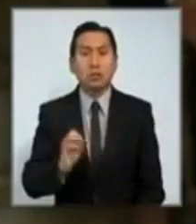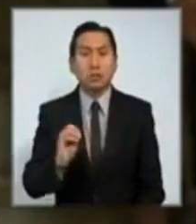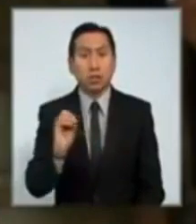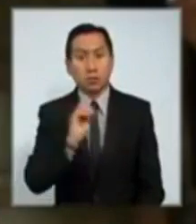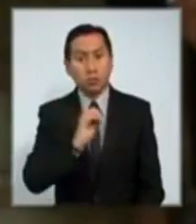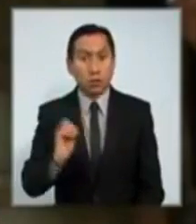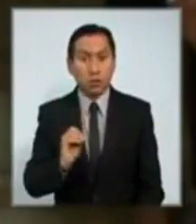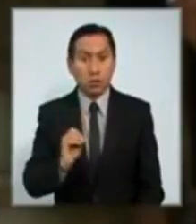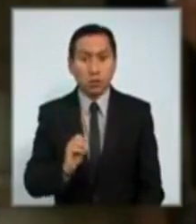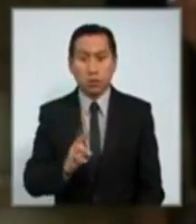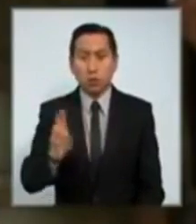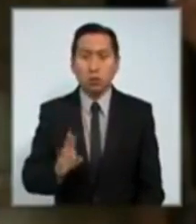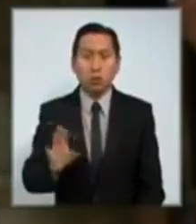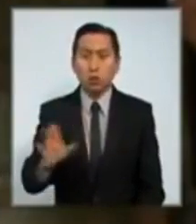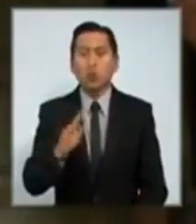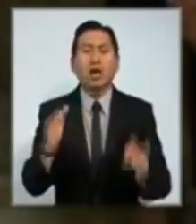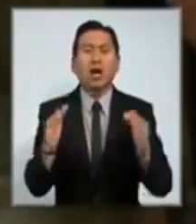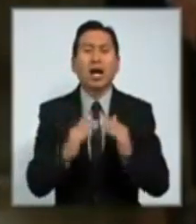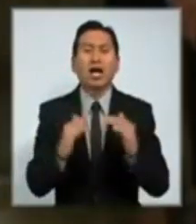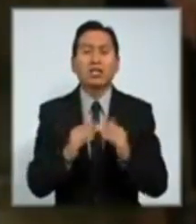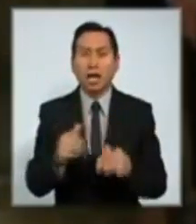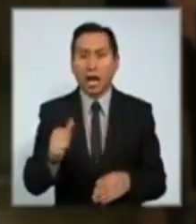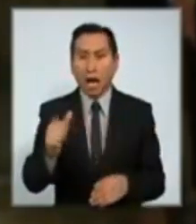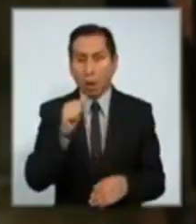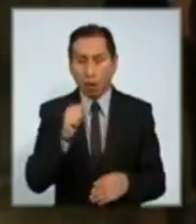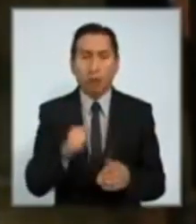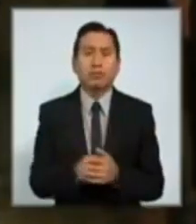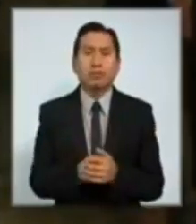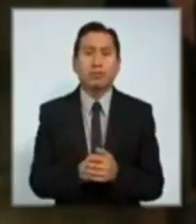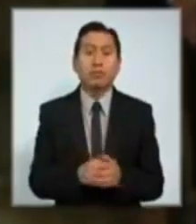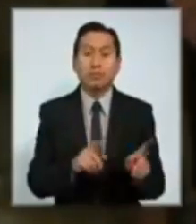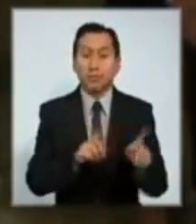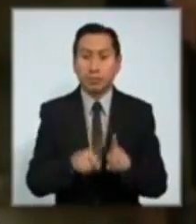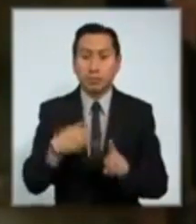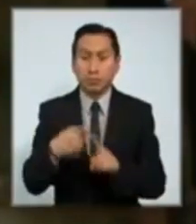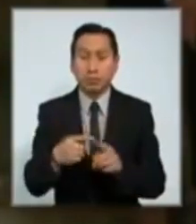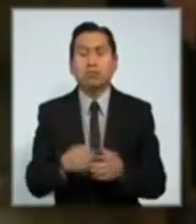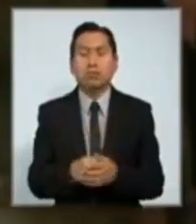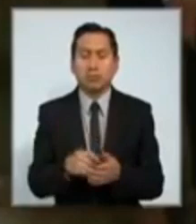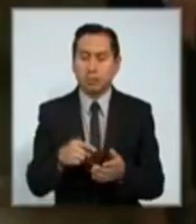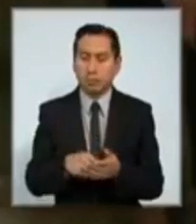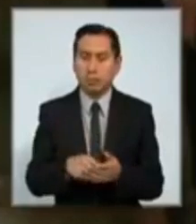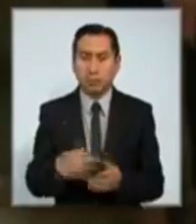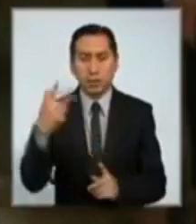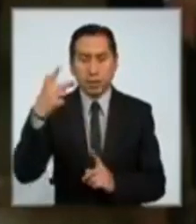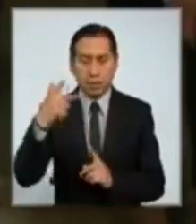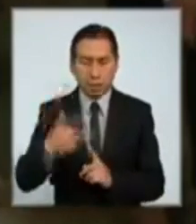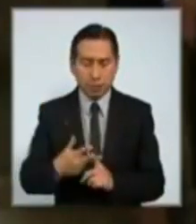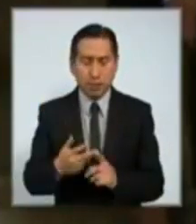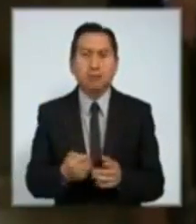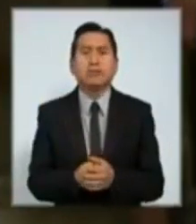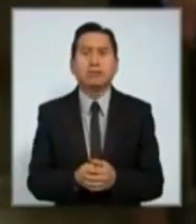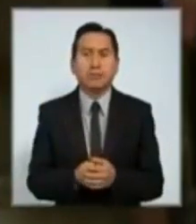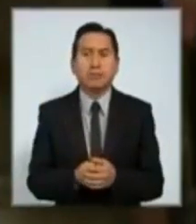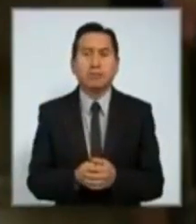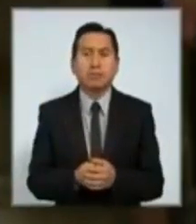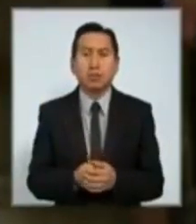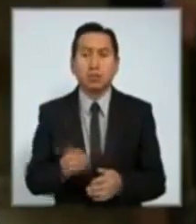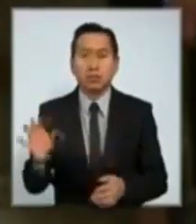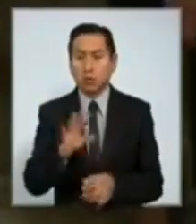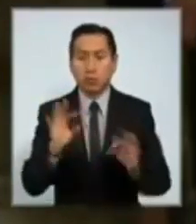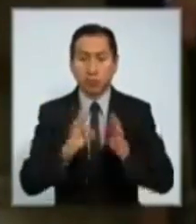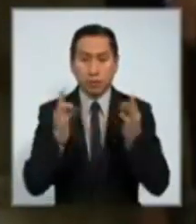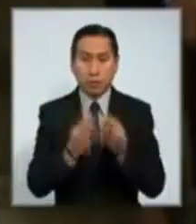50% del consumo domiciliario de agua, también por los mismos 3 meses. Queridas